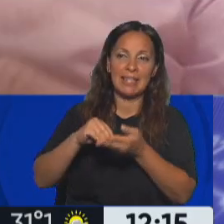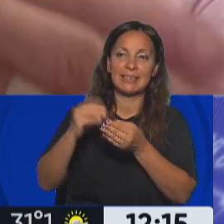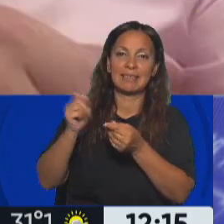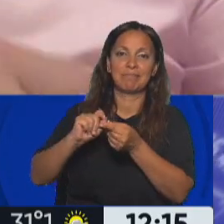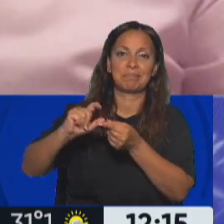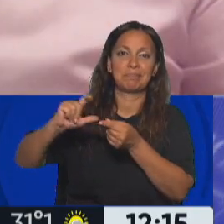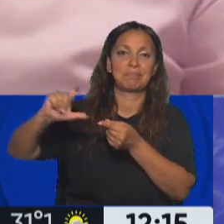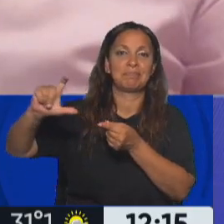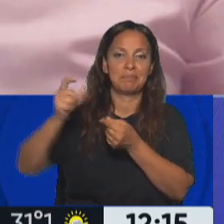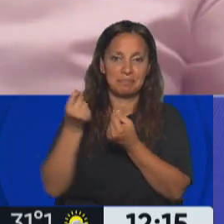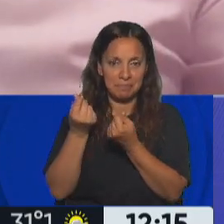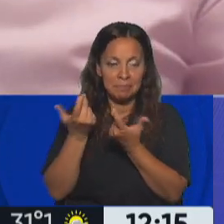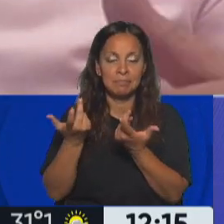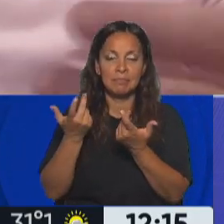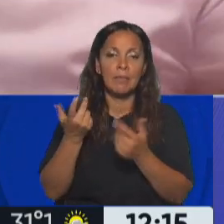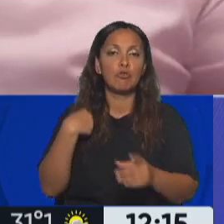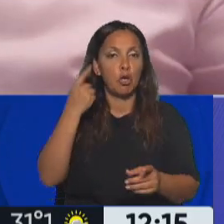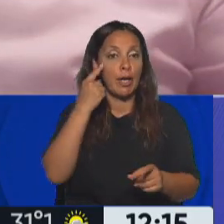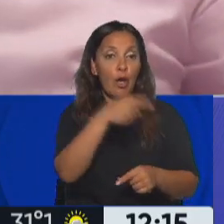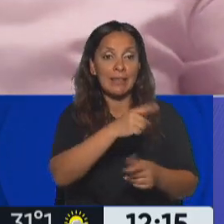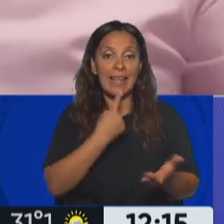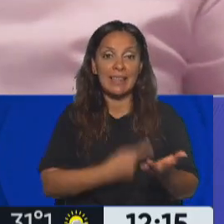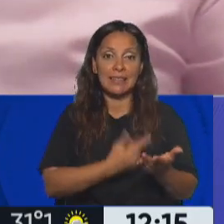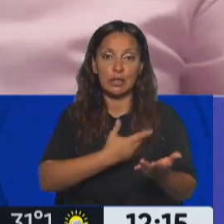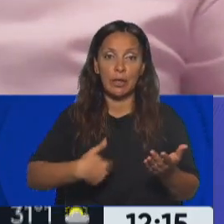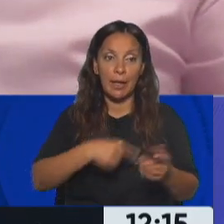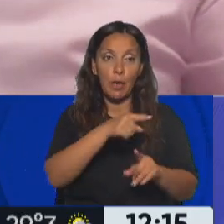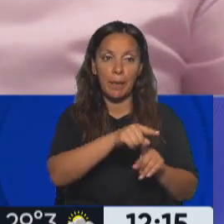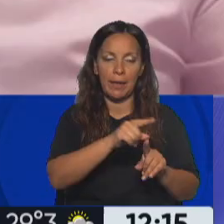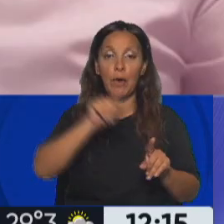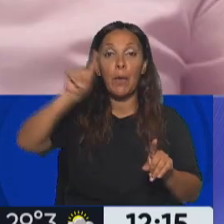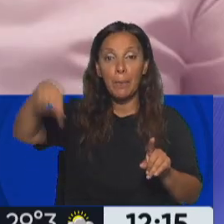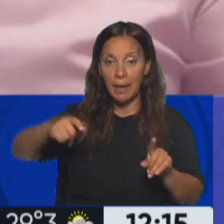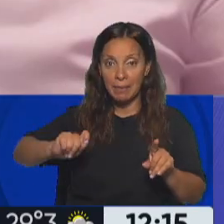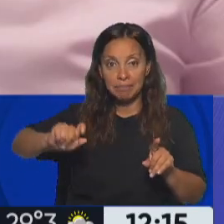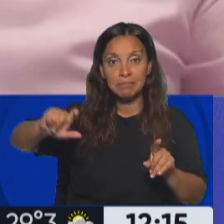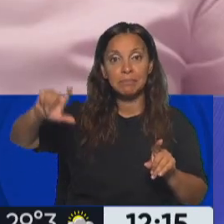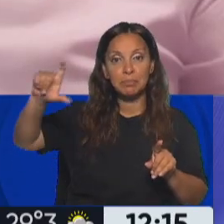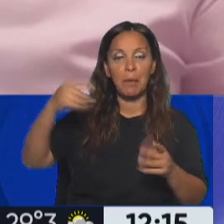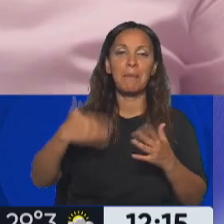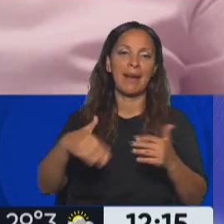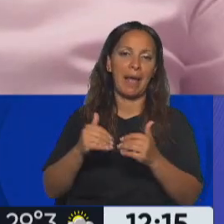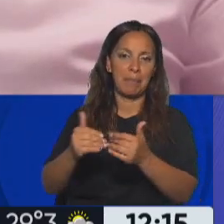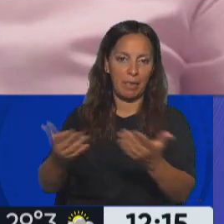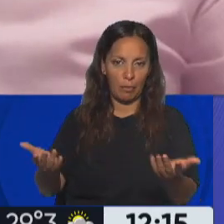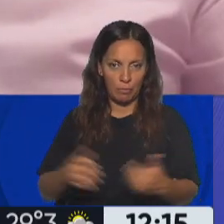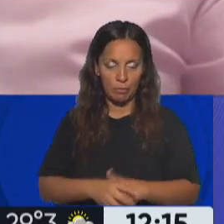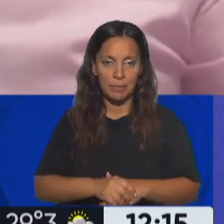creo que con estas medidas se va a acelerar esa recaudación, no tengo duda de